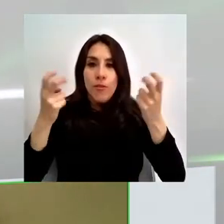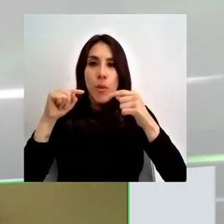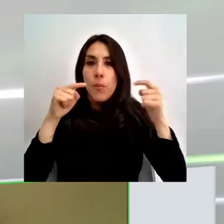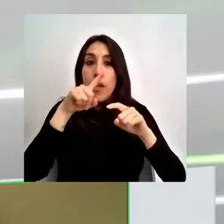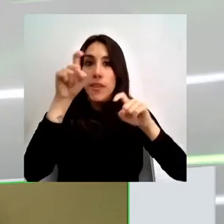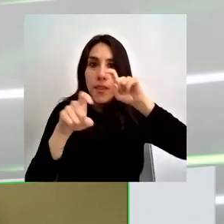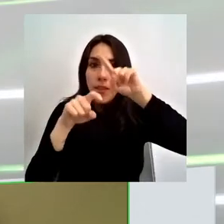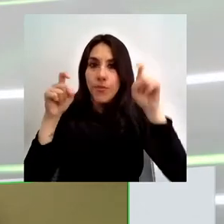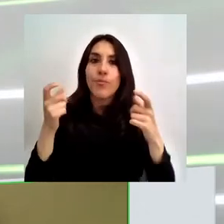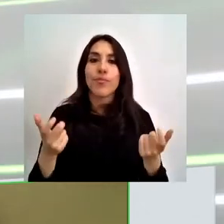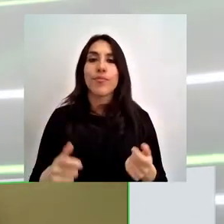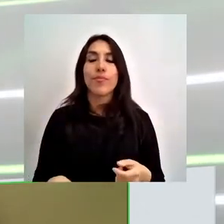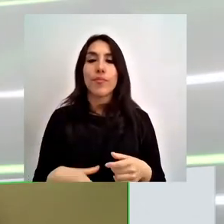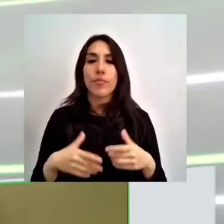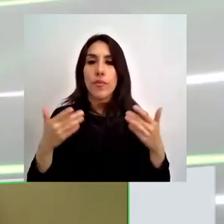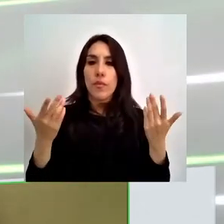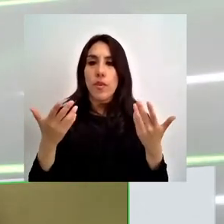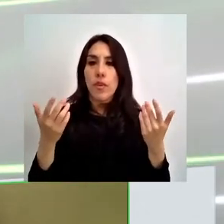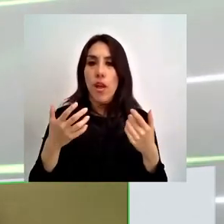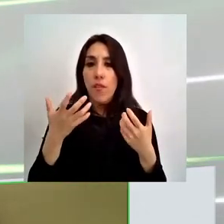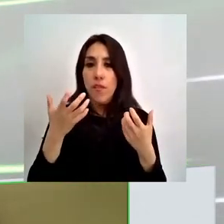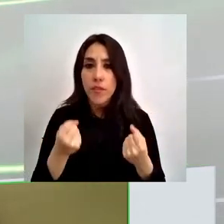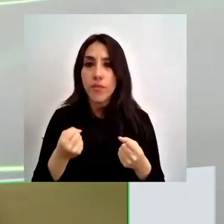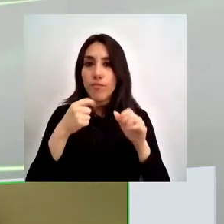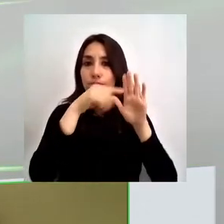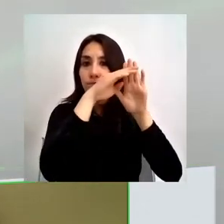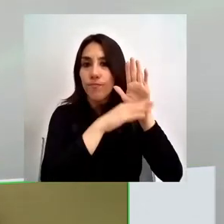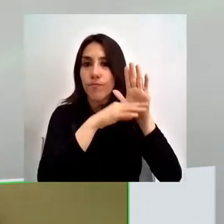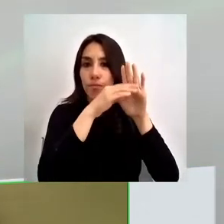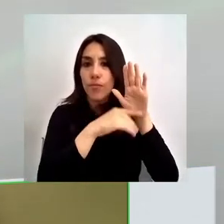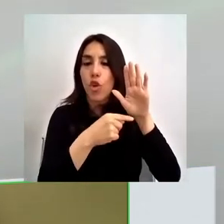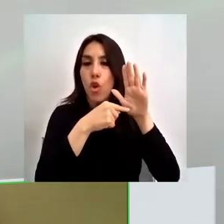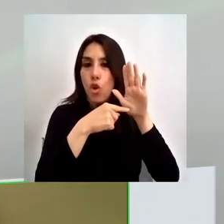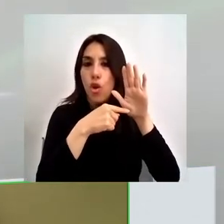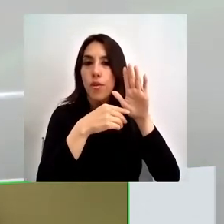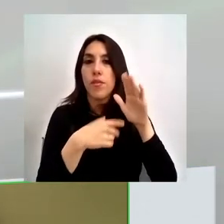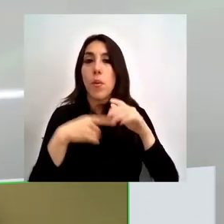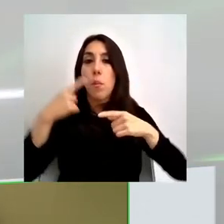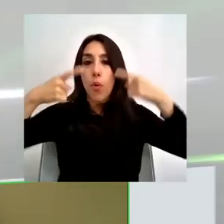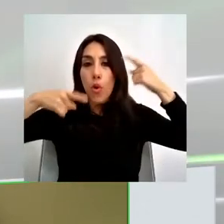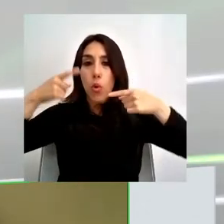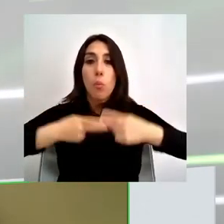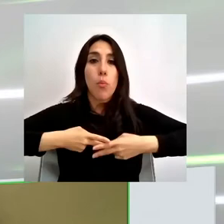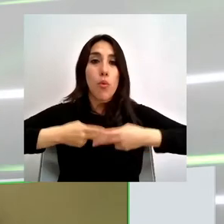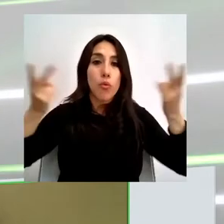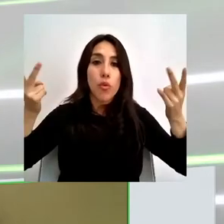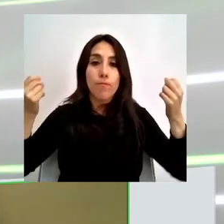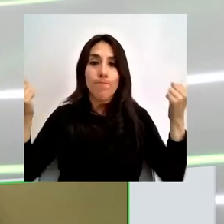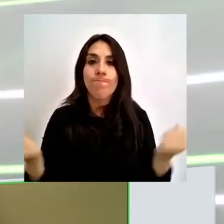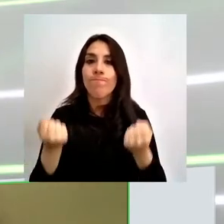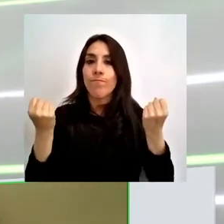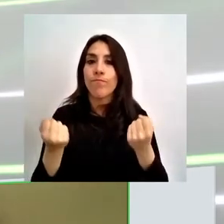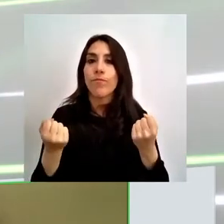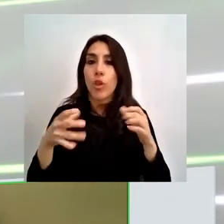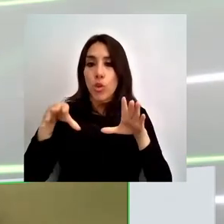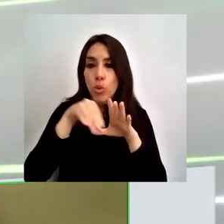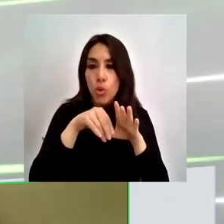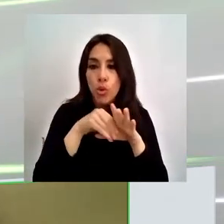normativas y políticas públicas que promuevan la plena inclusión para las personas con discapacidad